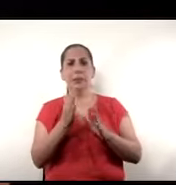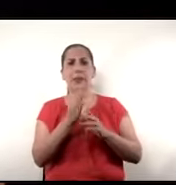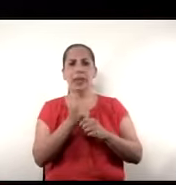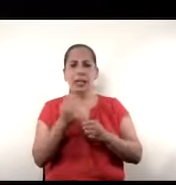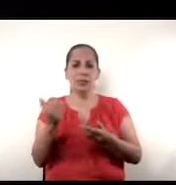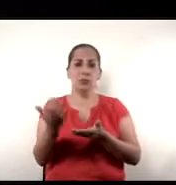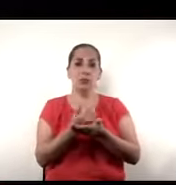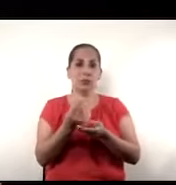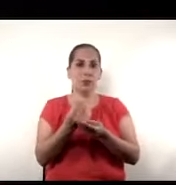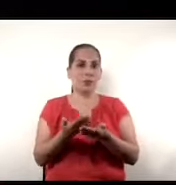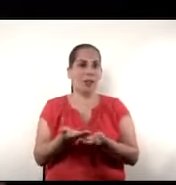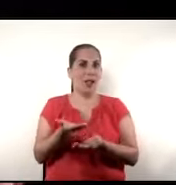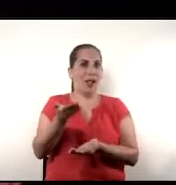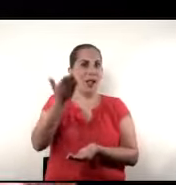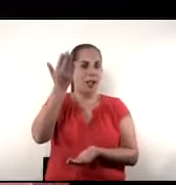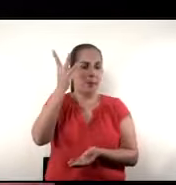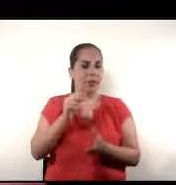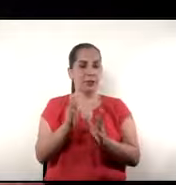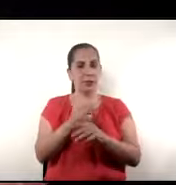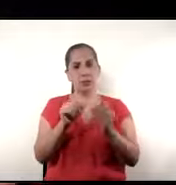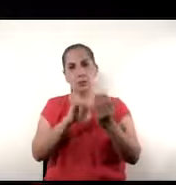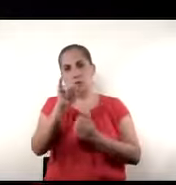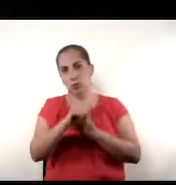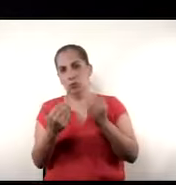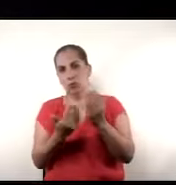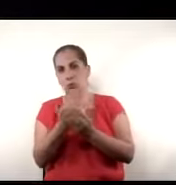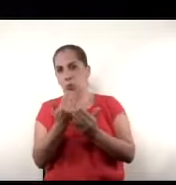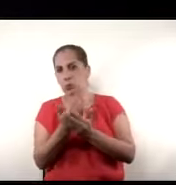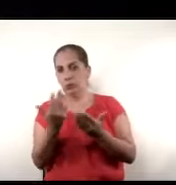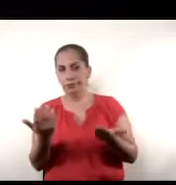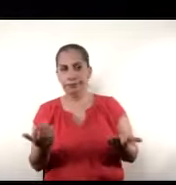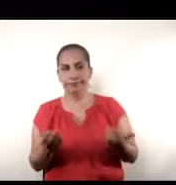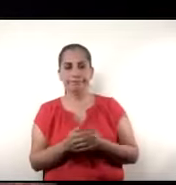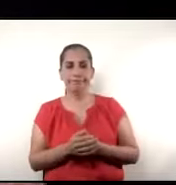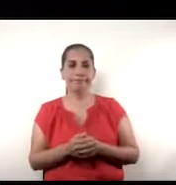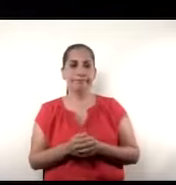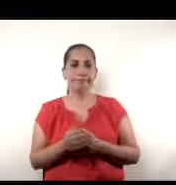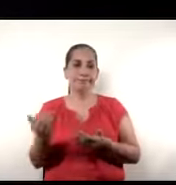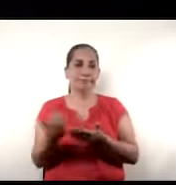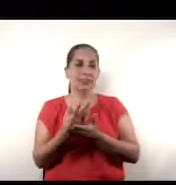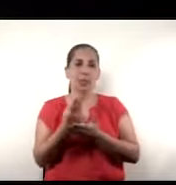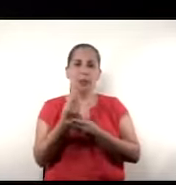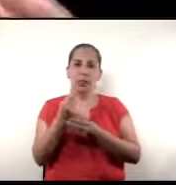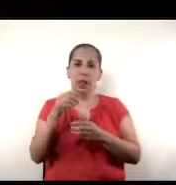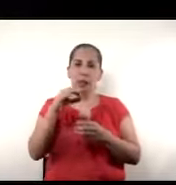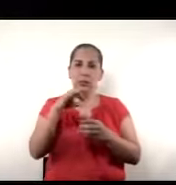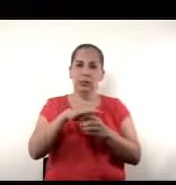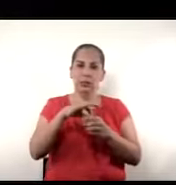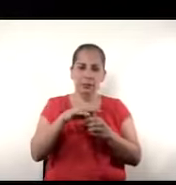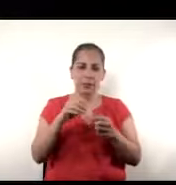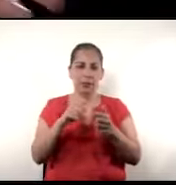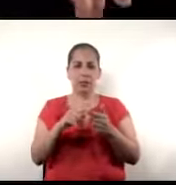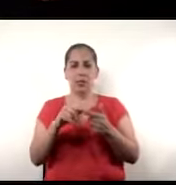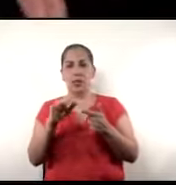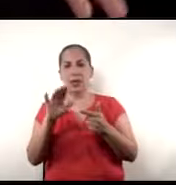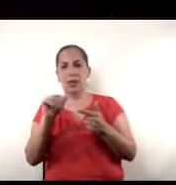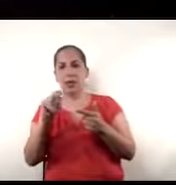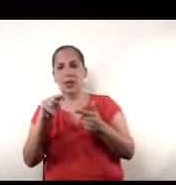capital para los proyectos de innovación. El capital semilla, el capital ángel, el